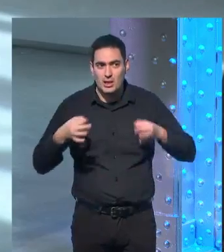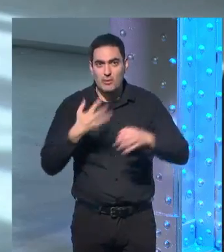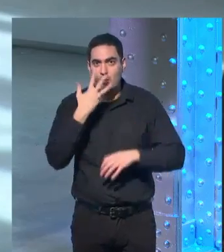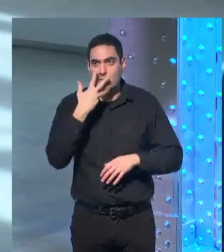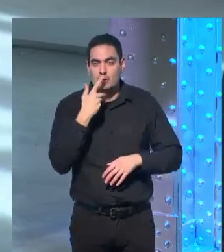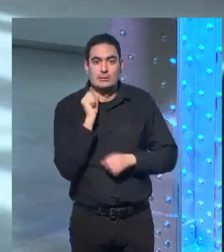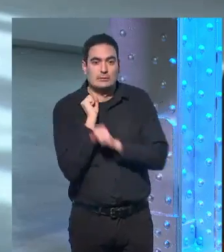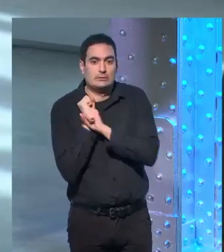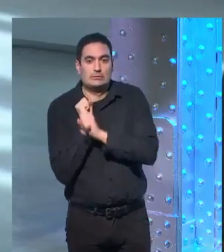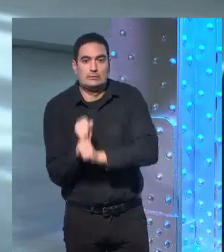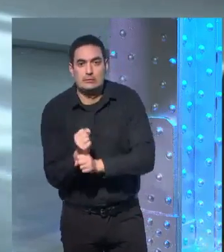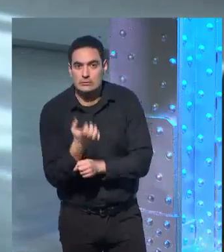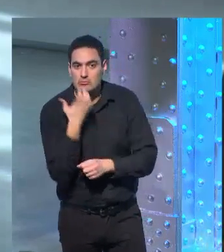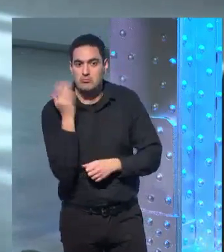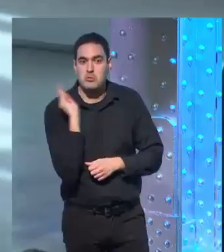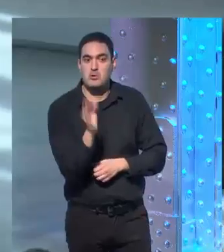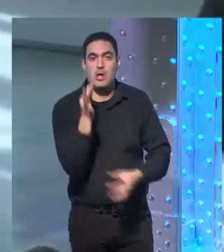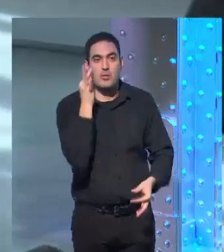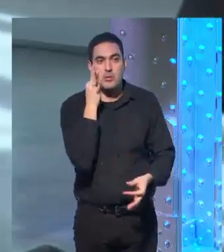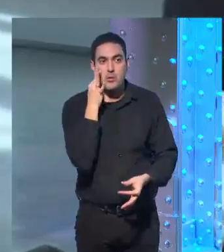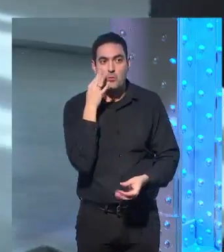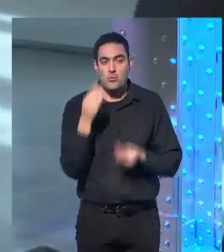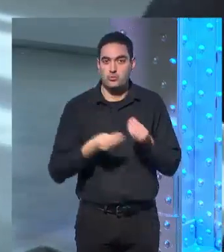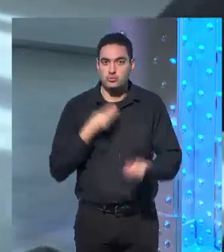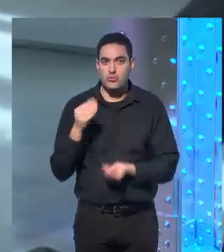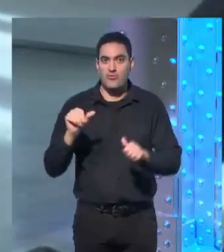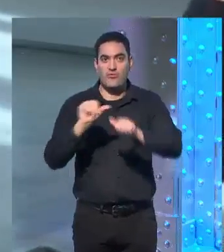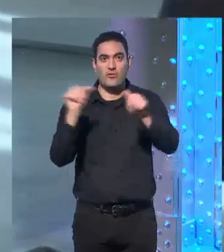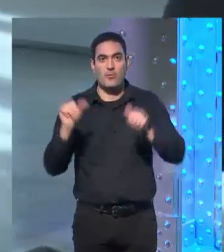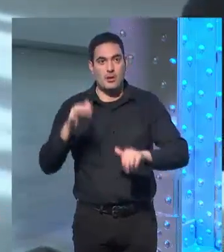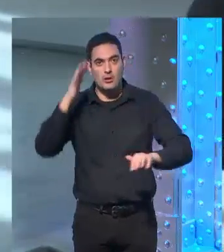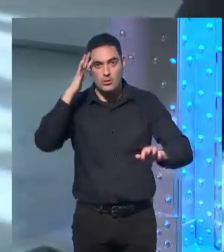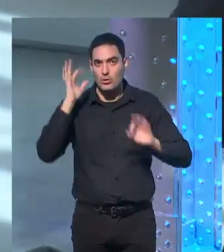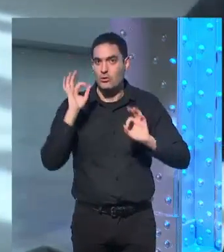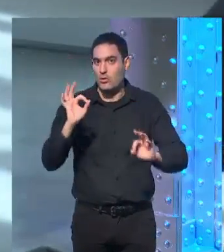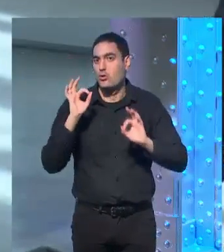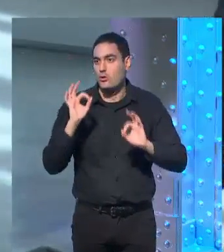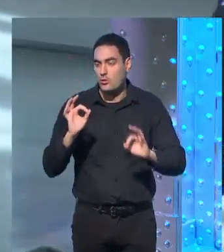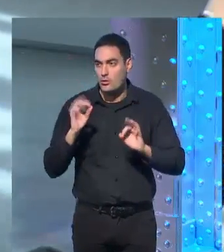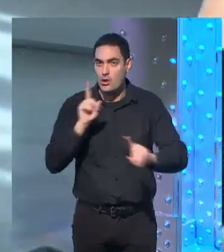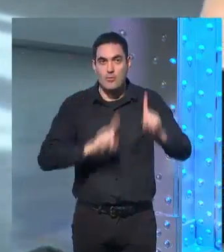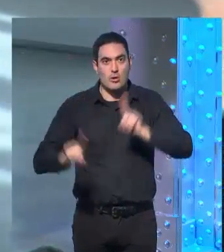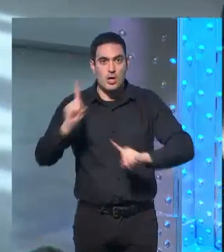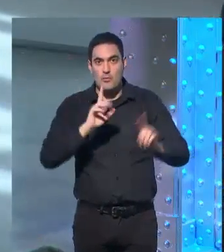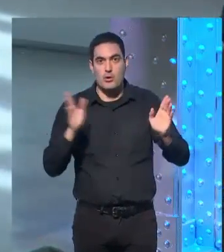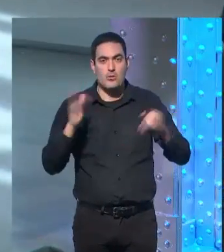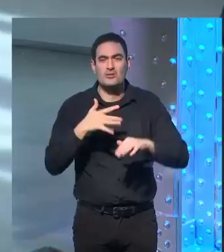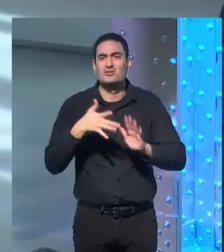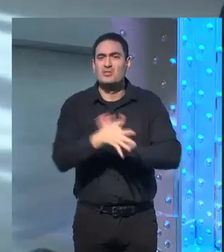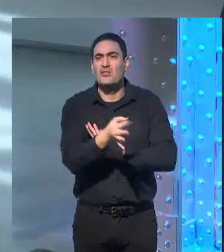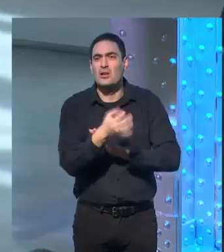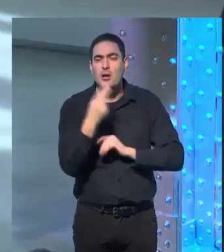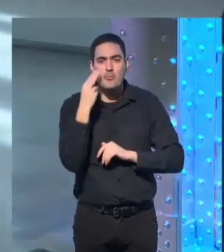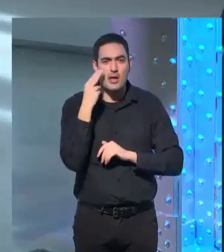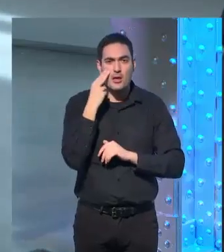y cuando preguntas realmente pues lo utilizan de una forma sensata y no hay ese problema. Es decir, que no le tenemos